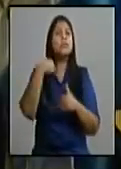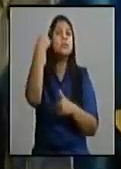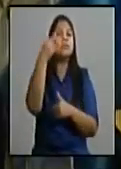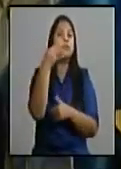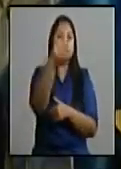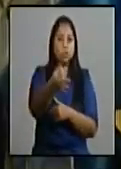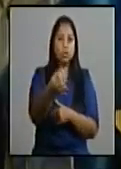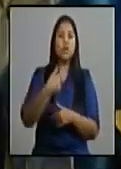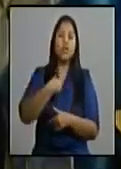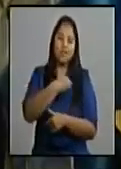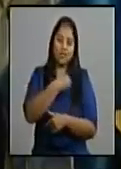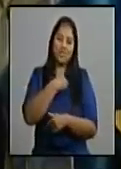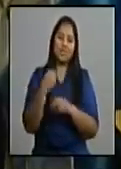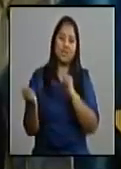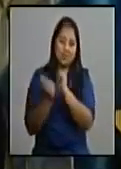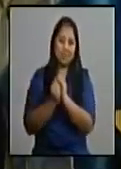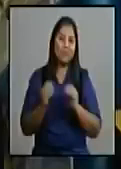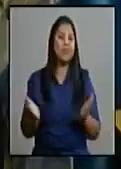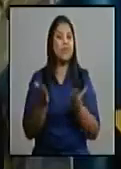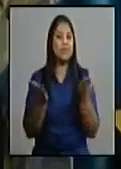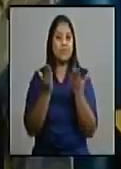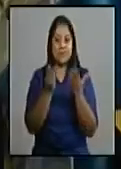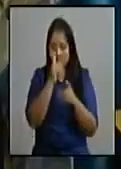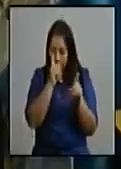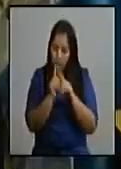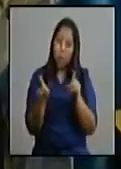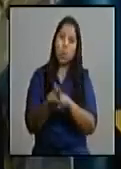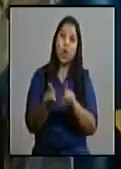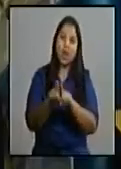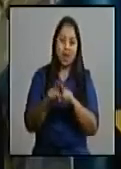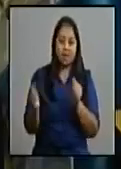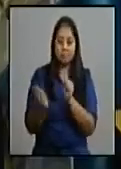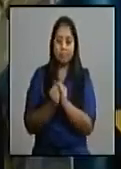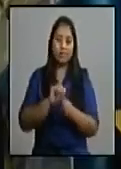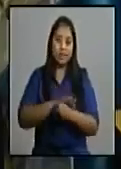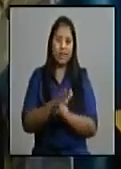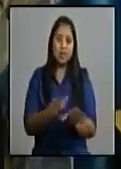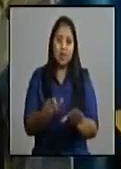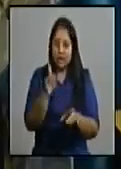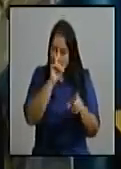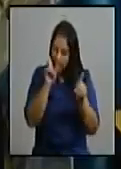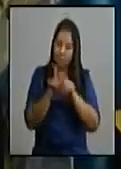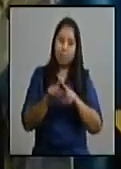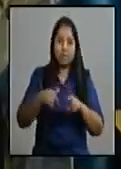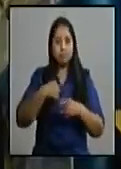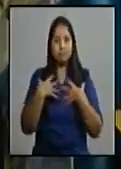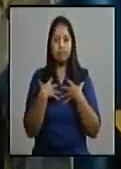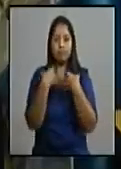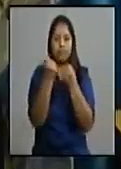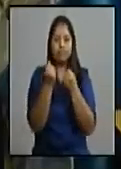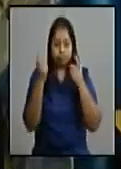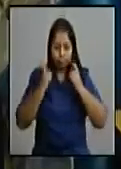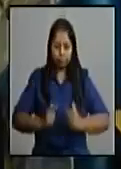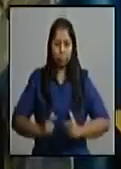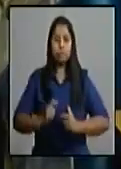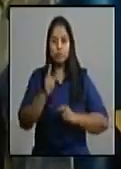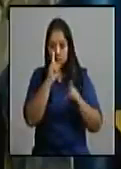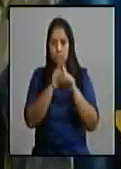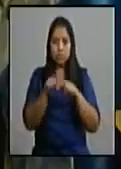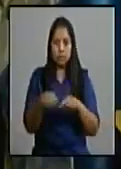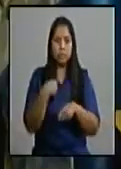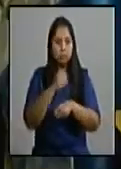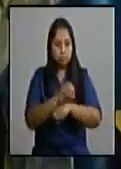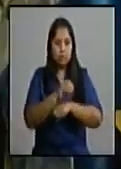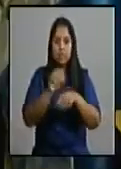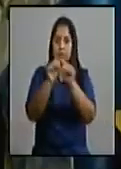frente de esa recuperación, como lo hemos estado al frente de la pandemia, y seguiremos estando al frente, recuperando nuestro sistema de salud, reorientando